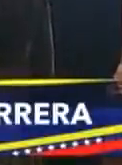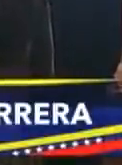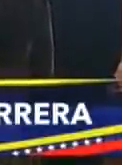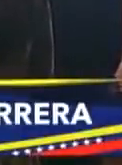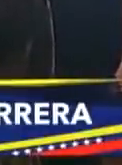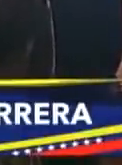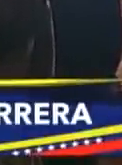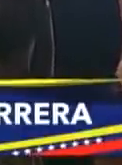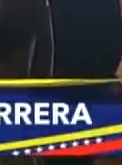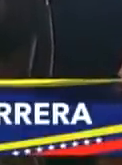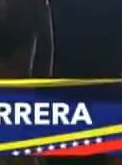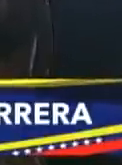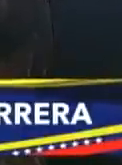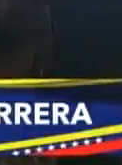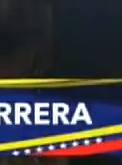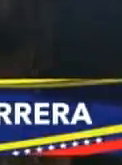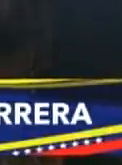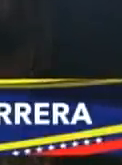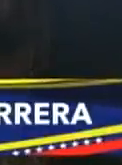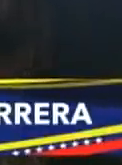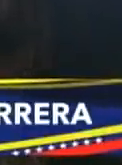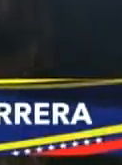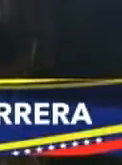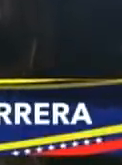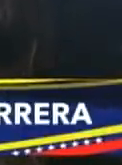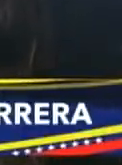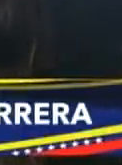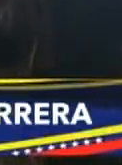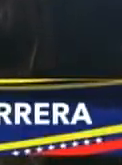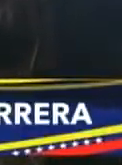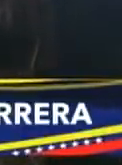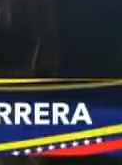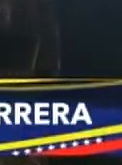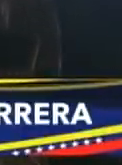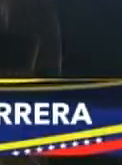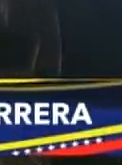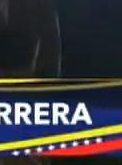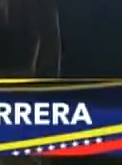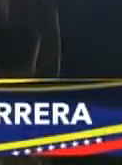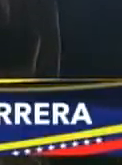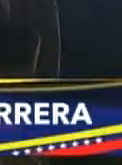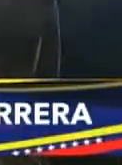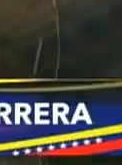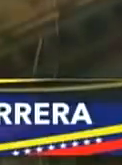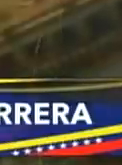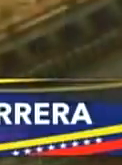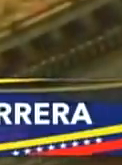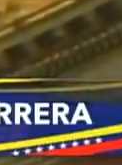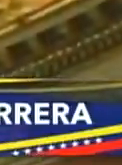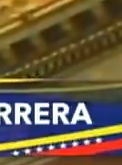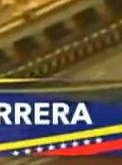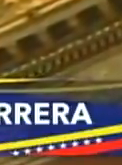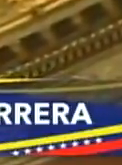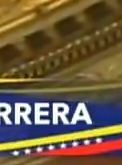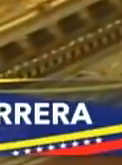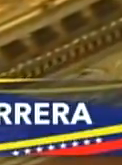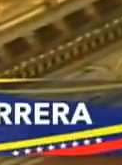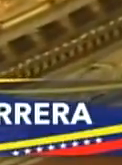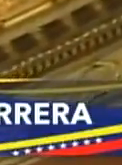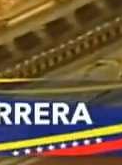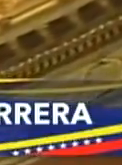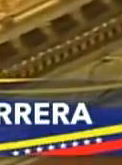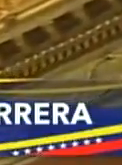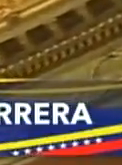categoría de poesía en 1977 y el Premio CONACT del Consejo Nacional de la Cultura de Narrativa. Militó toda su vida